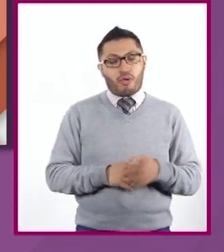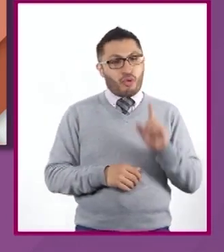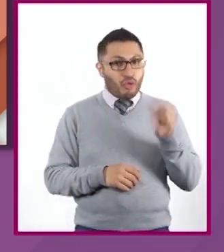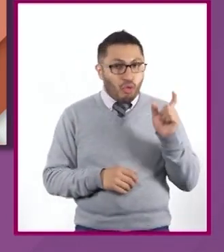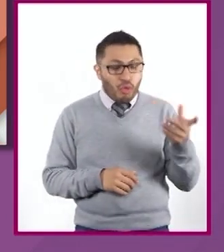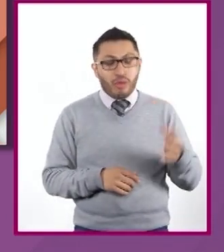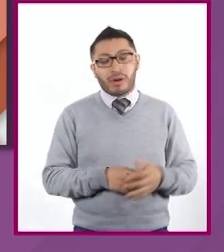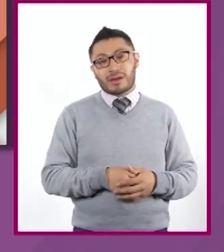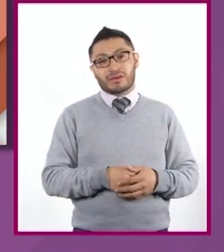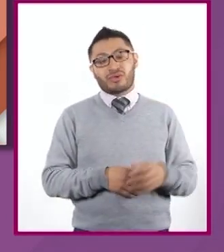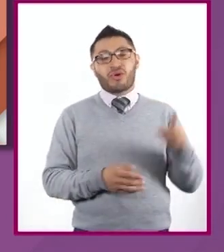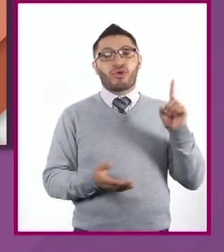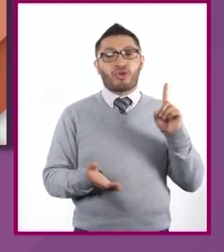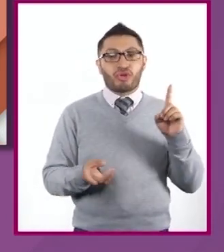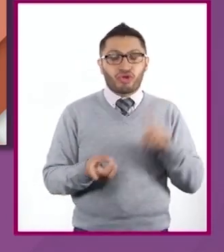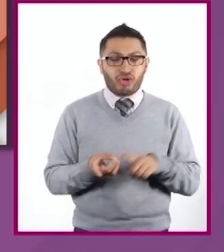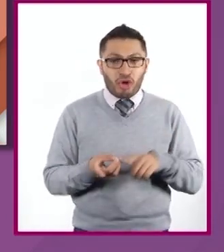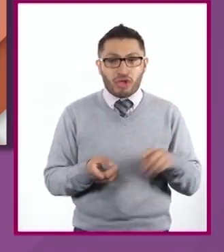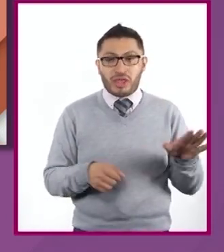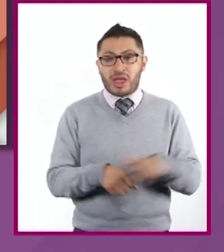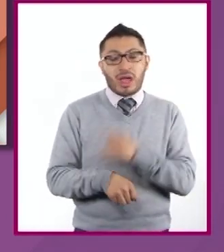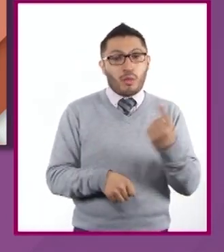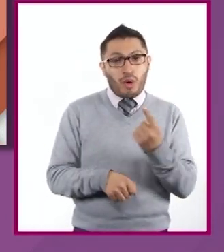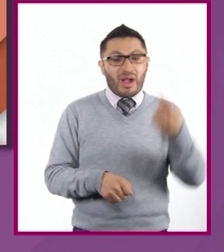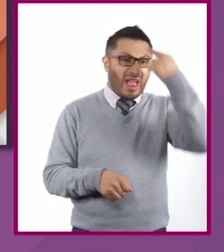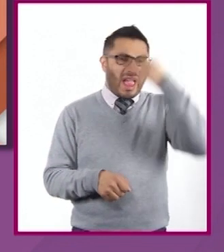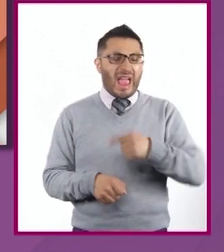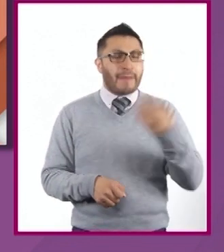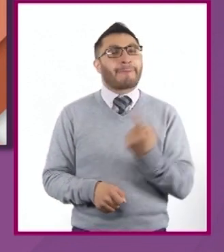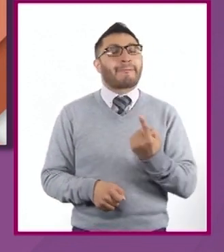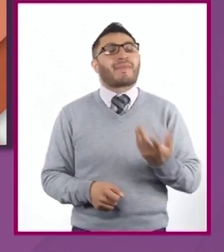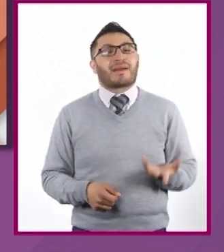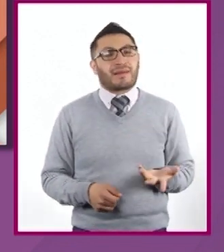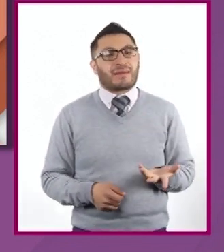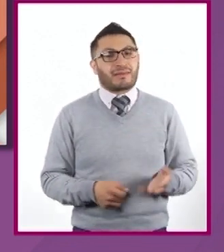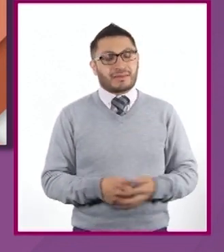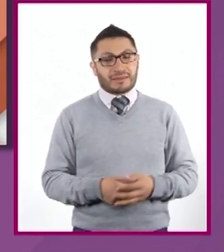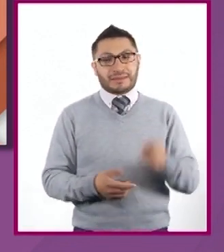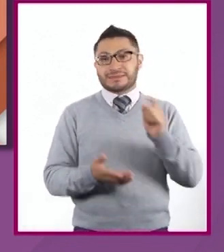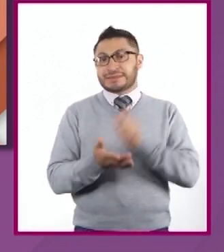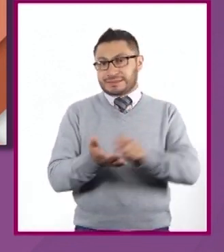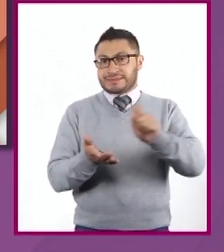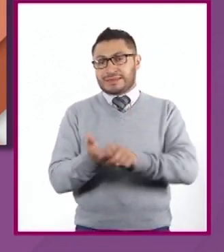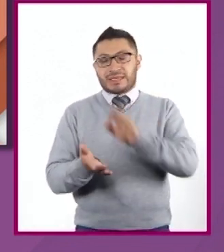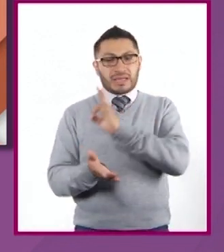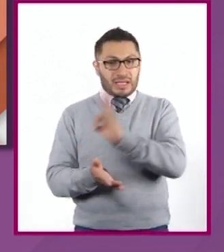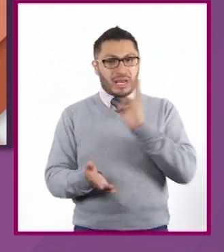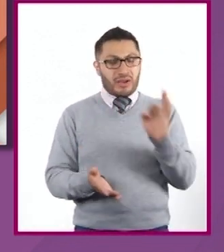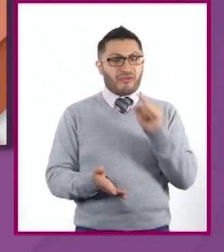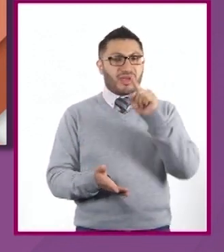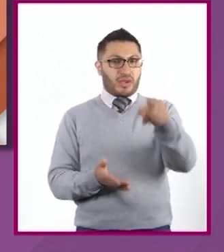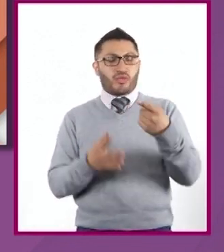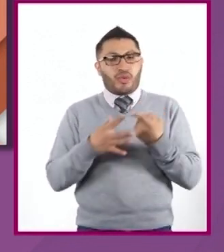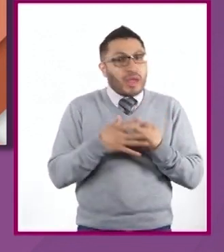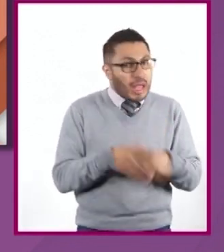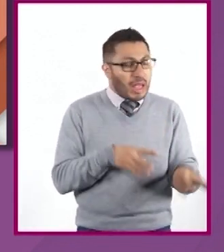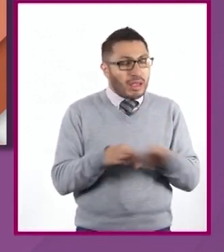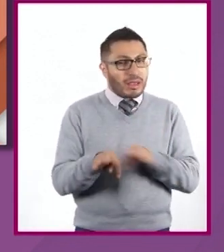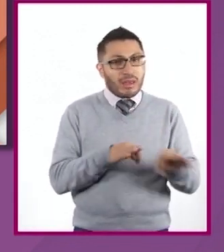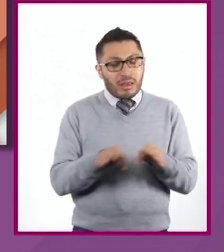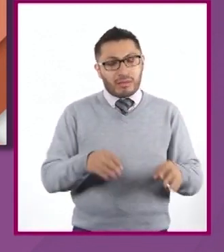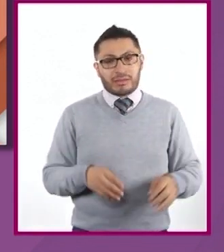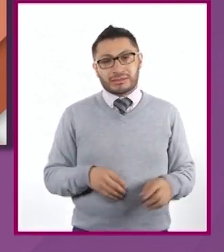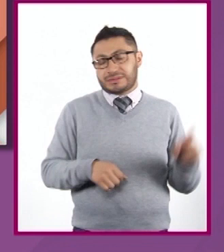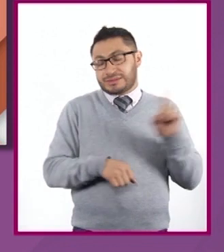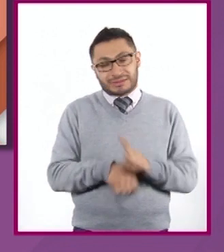cuándo, dónde, por qué y para qué. Anoten la fecha en la que están trabajando. Las